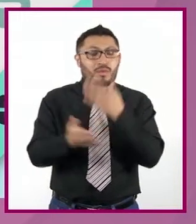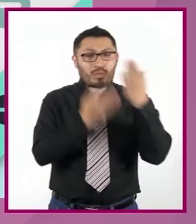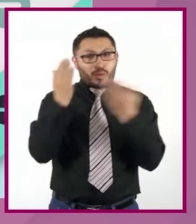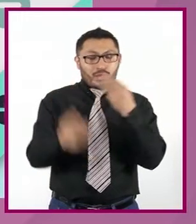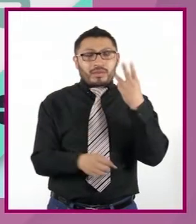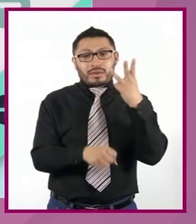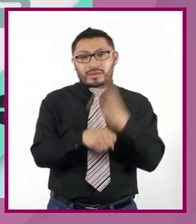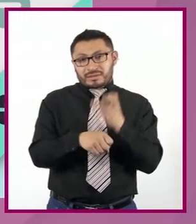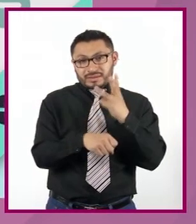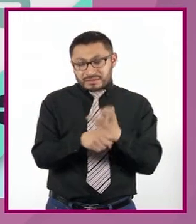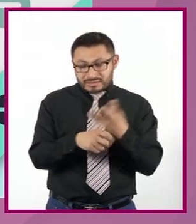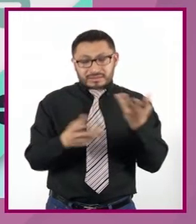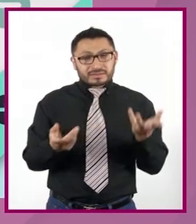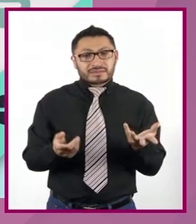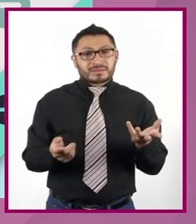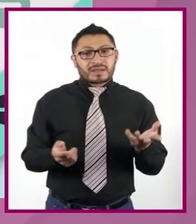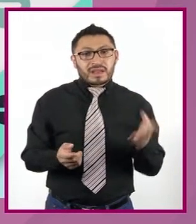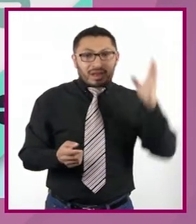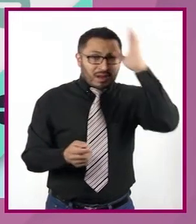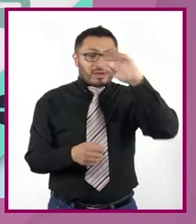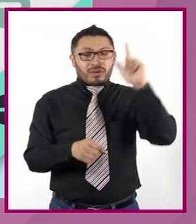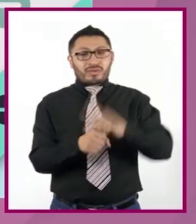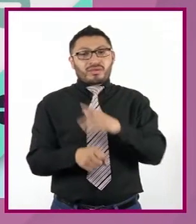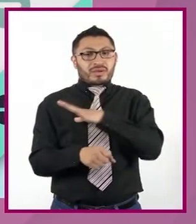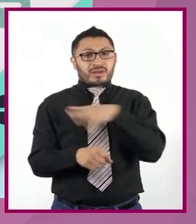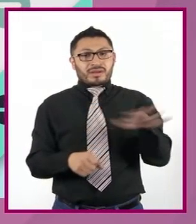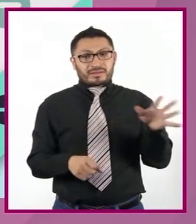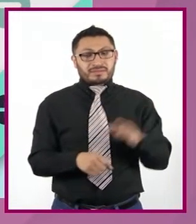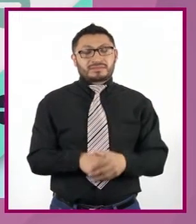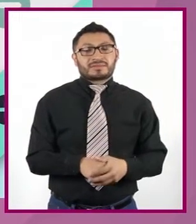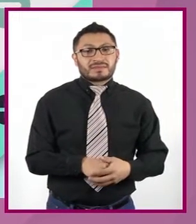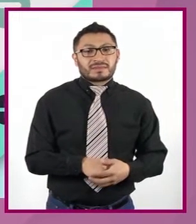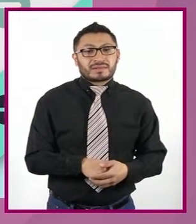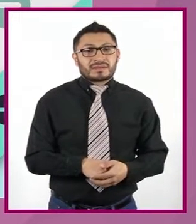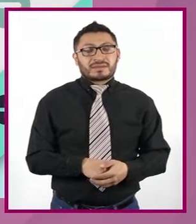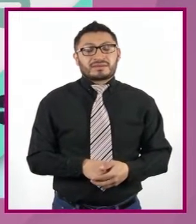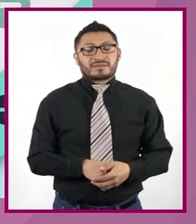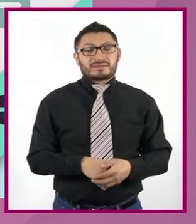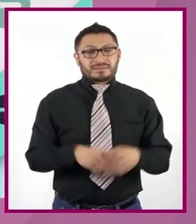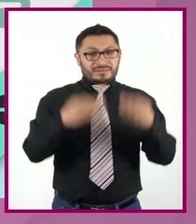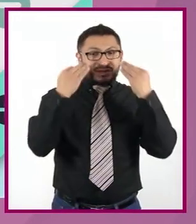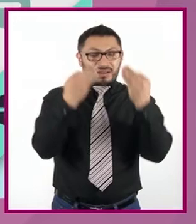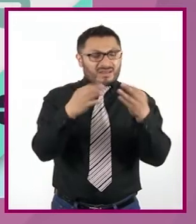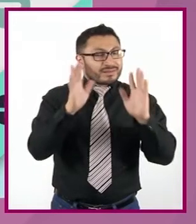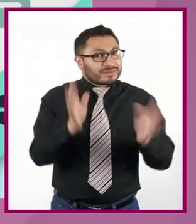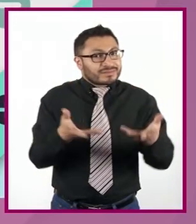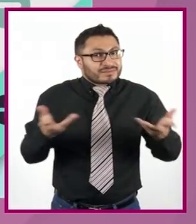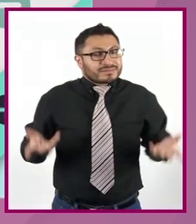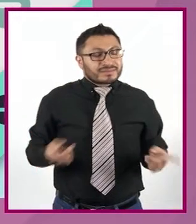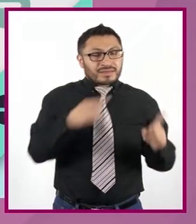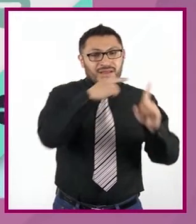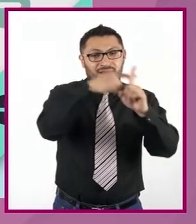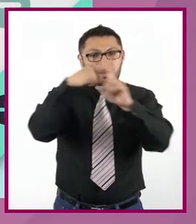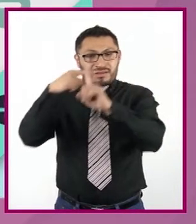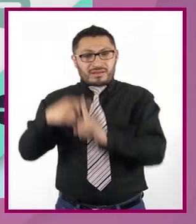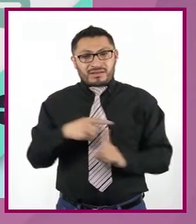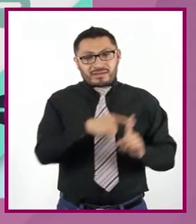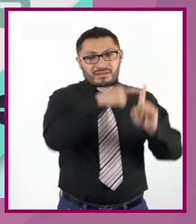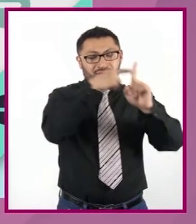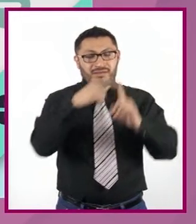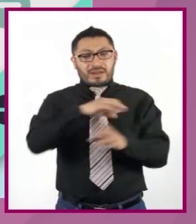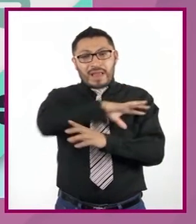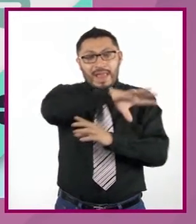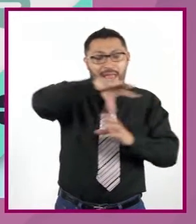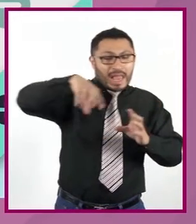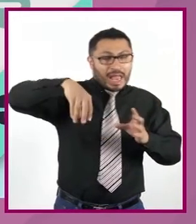estudio y el tercero por cultura general. ¿Ya se dieron cuenta que la suma de los porcentajes de todos